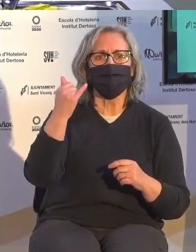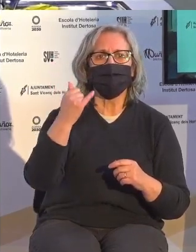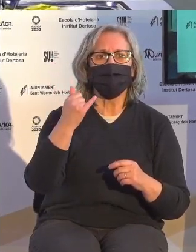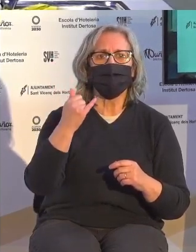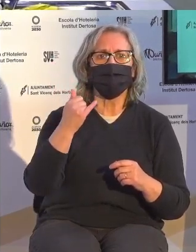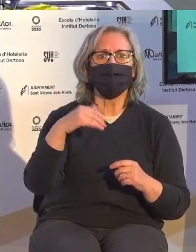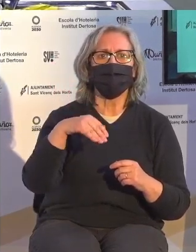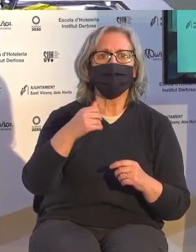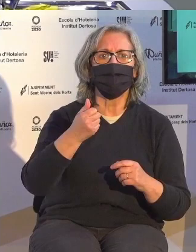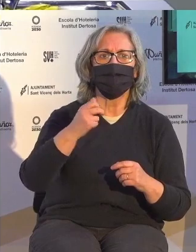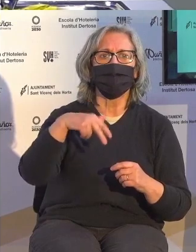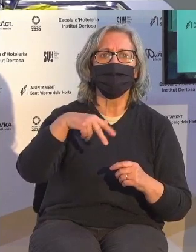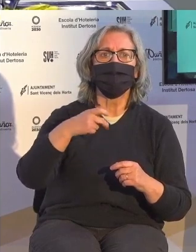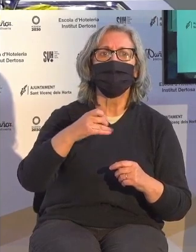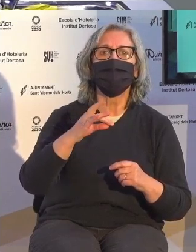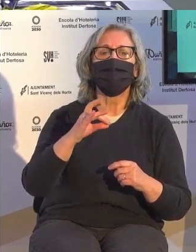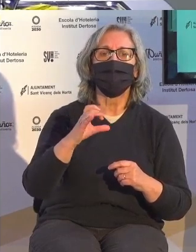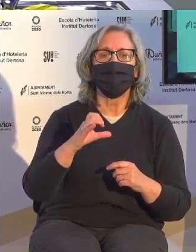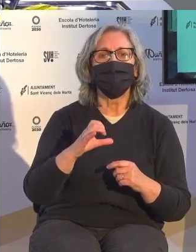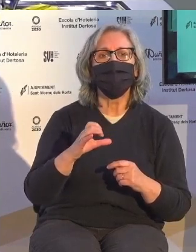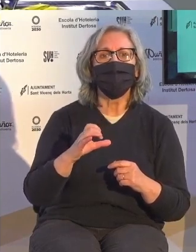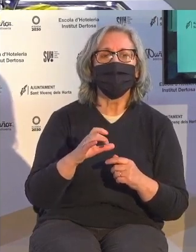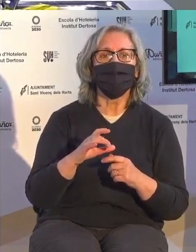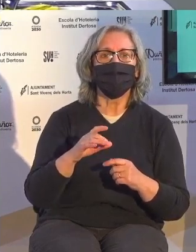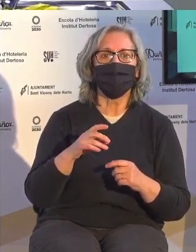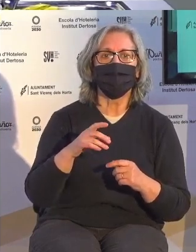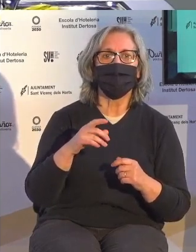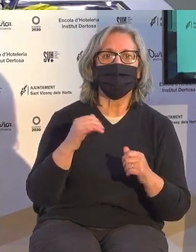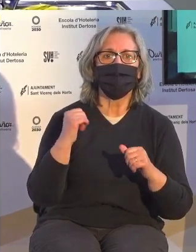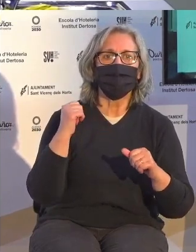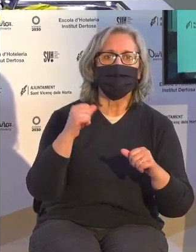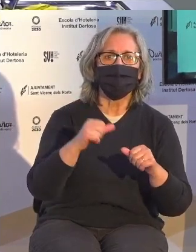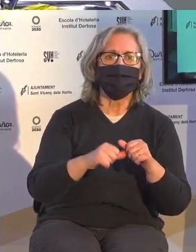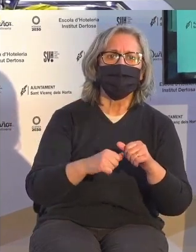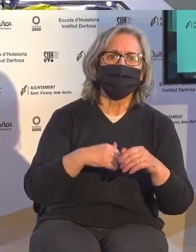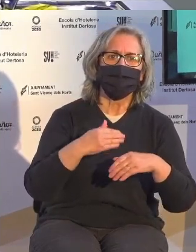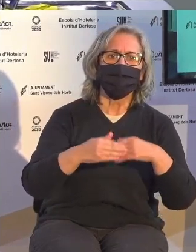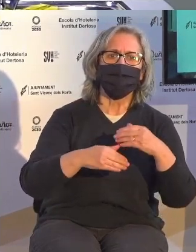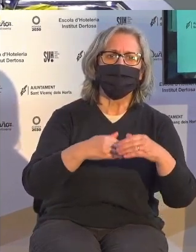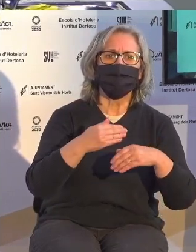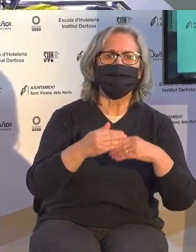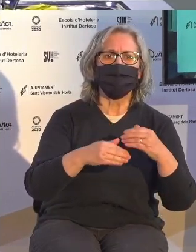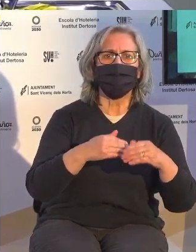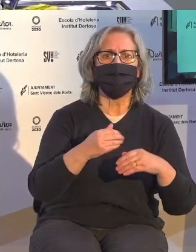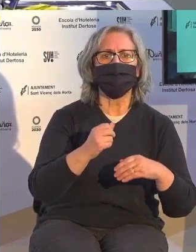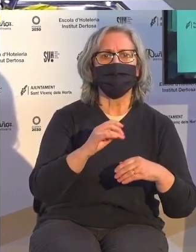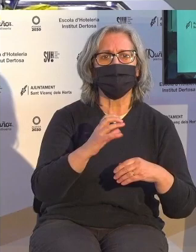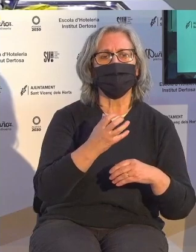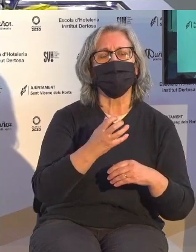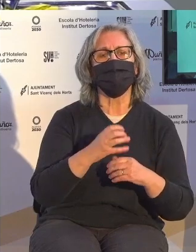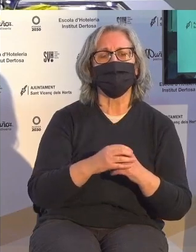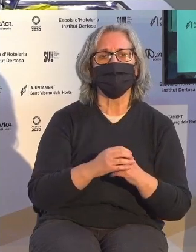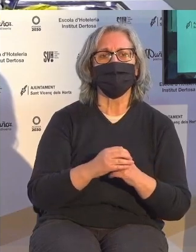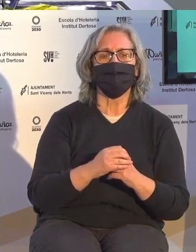mi carrera de cocinero que es una es una